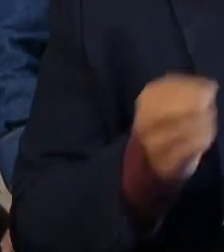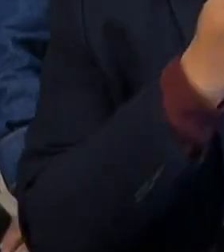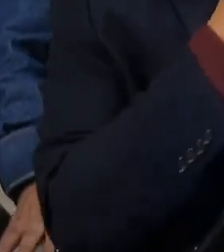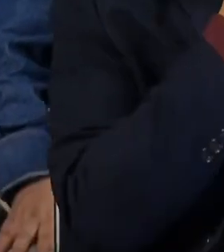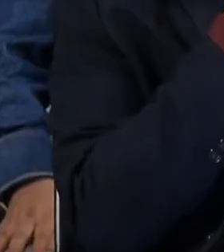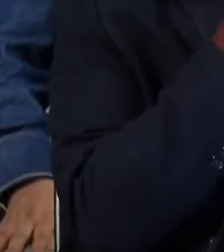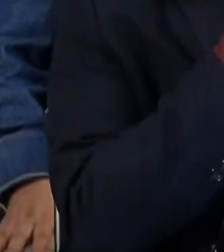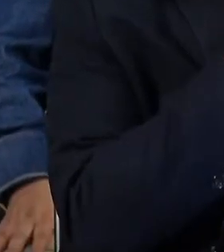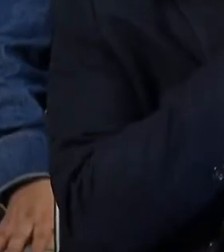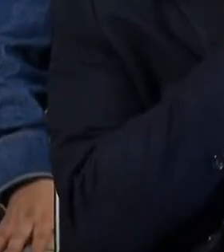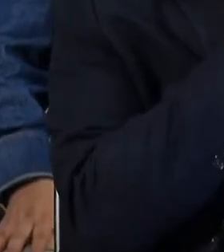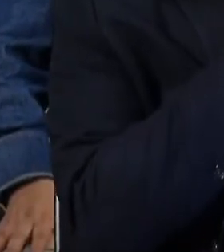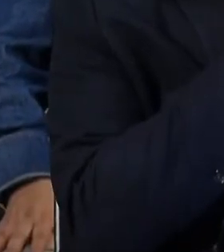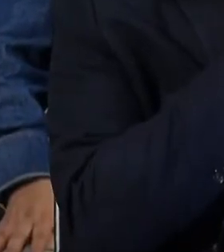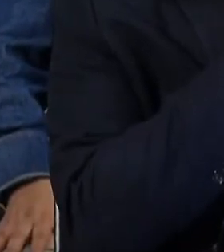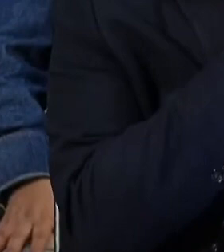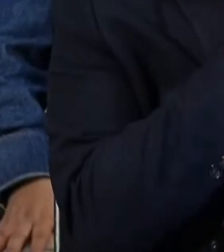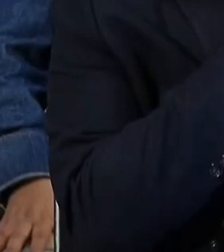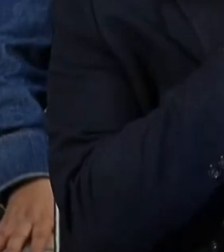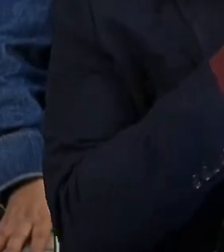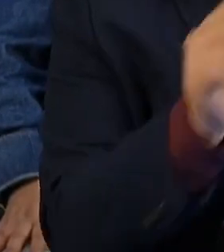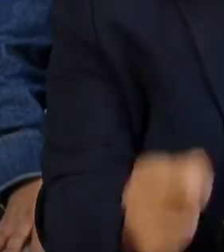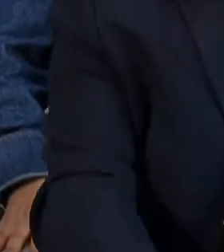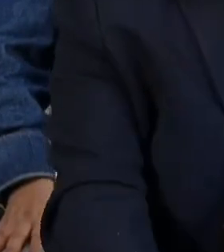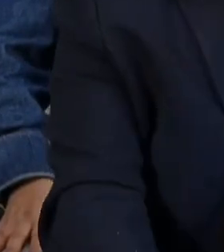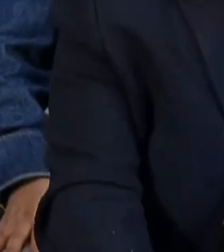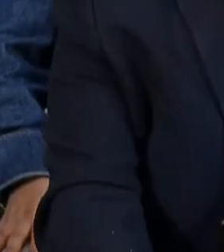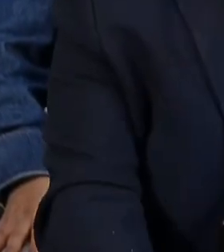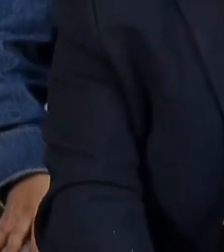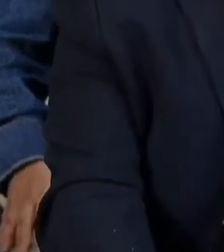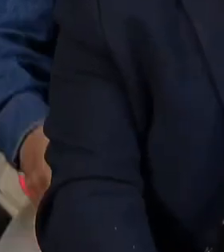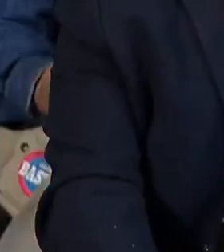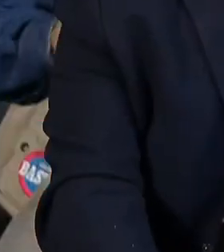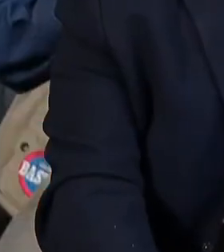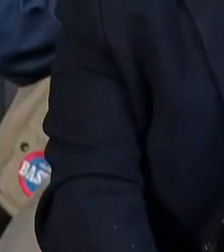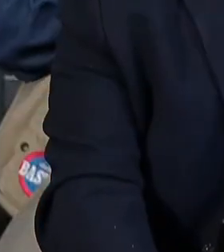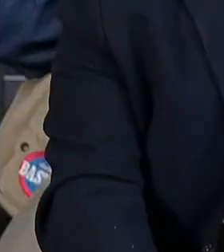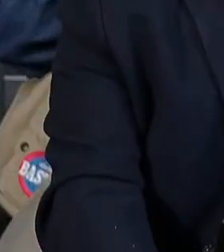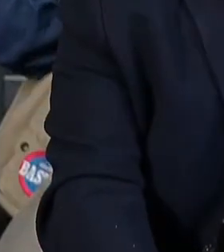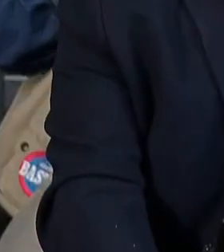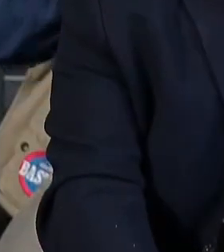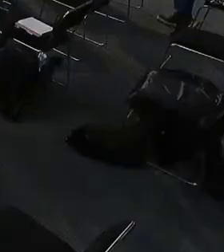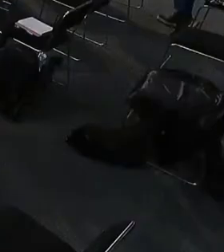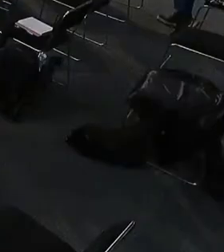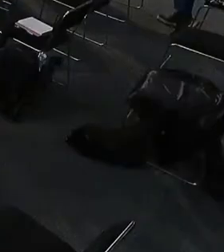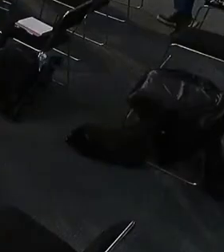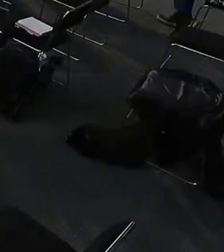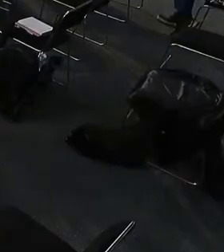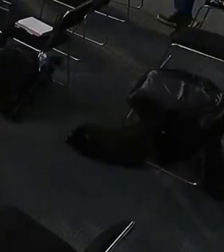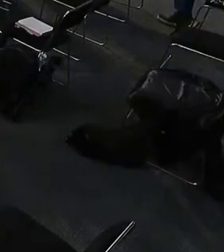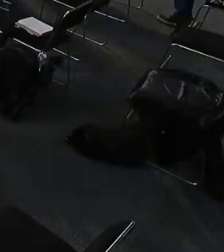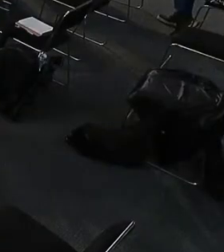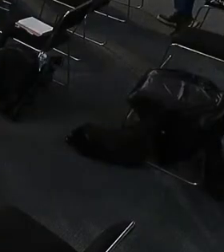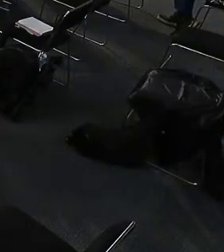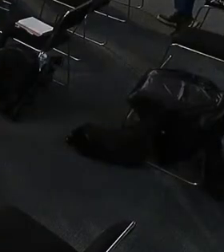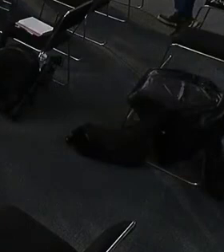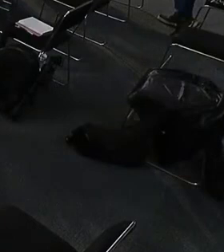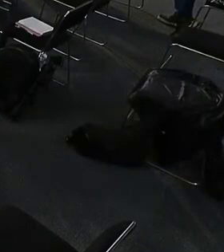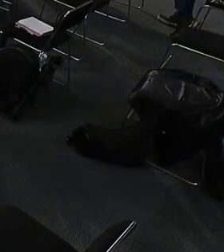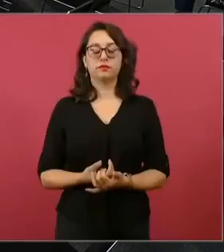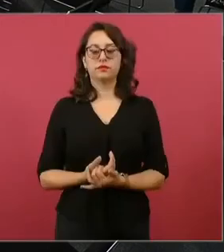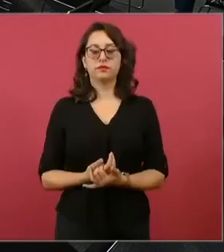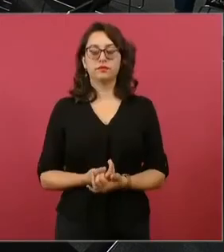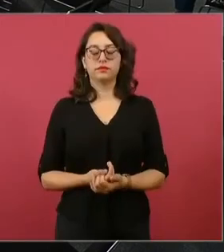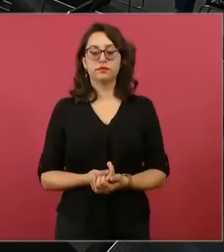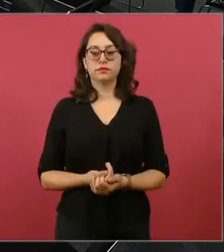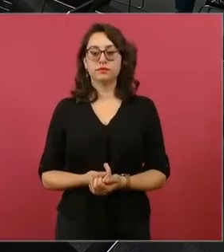fabrican para pues las personas que tienen este tema del síndrome de abstinencia, pues les mezclan en cierto punto o en cierta